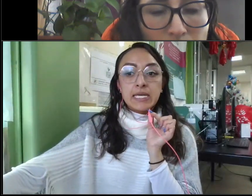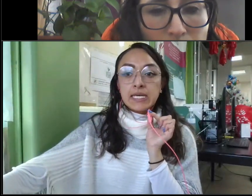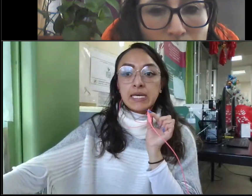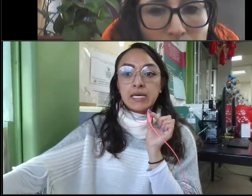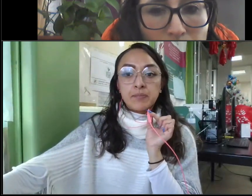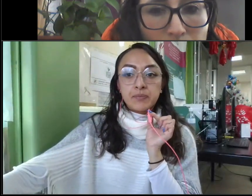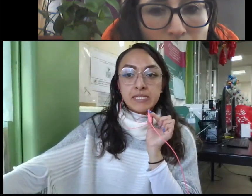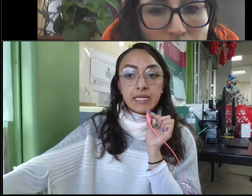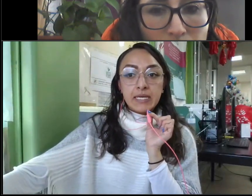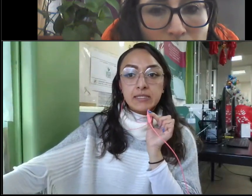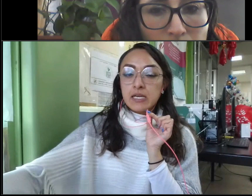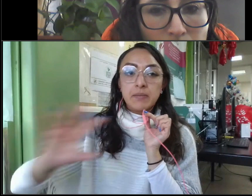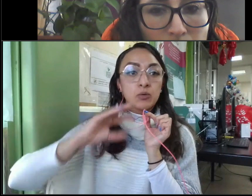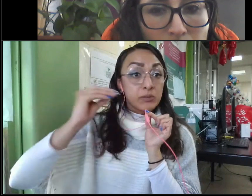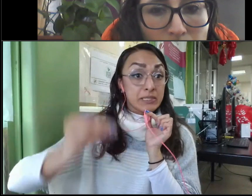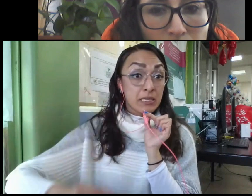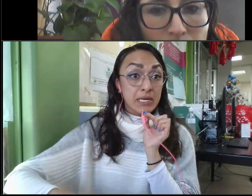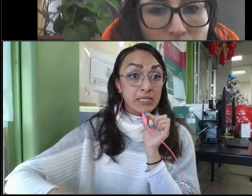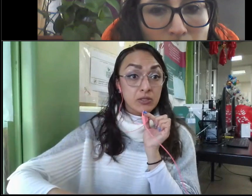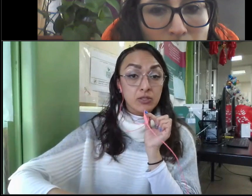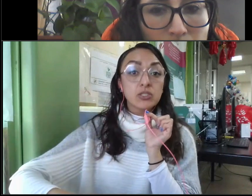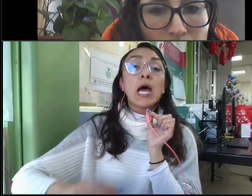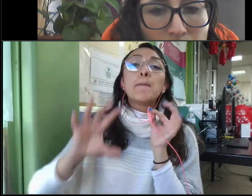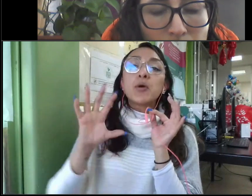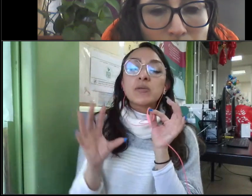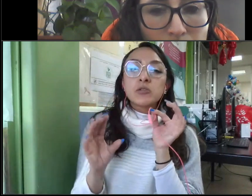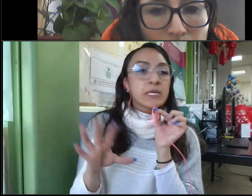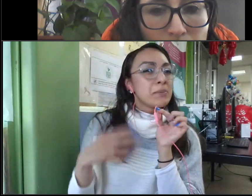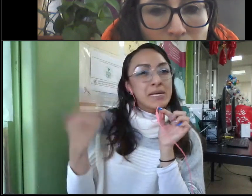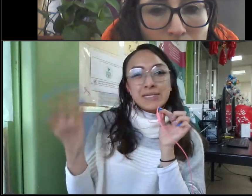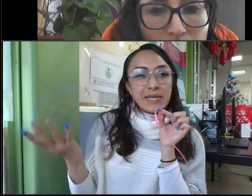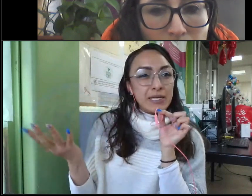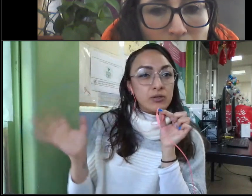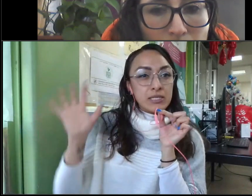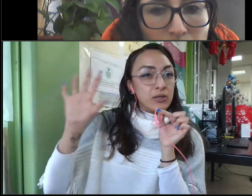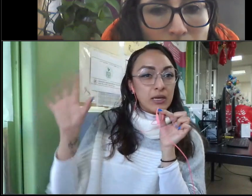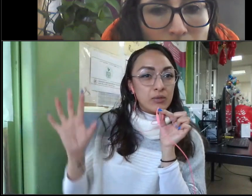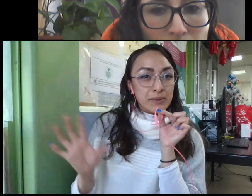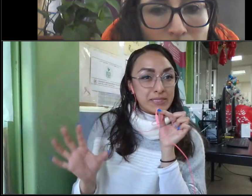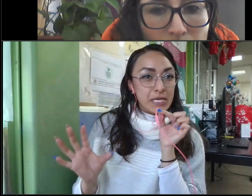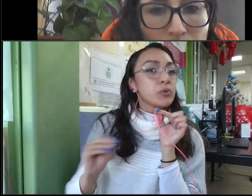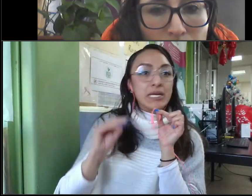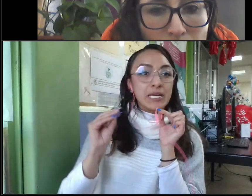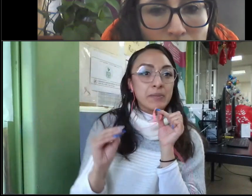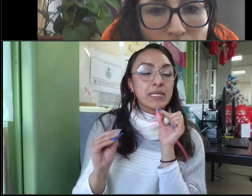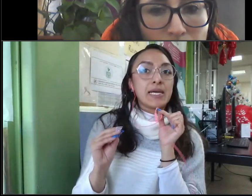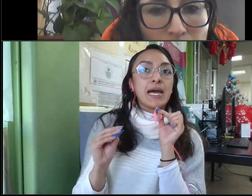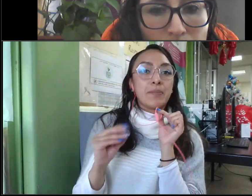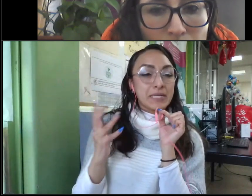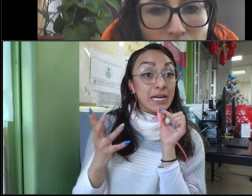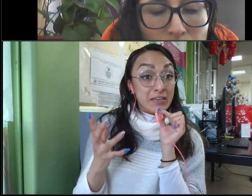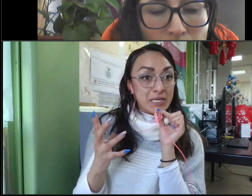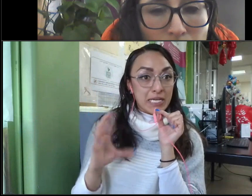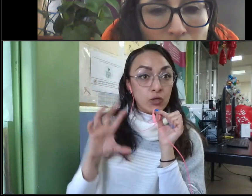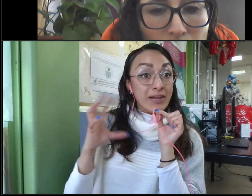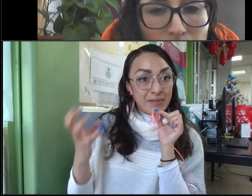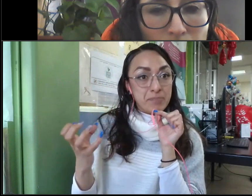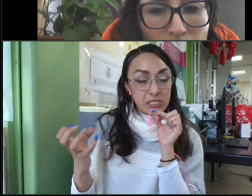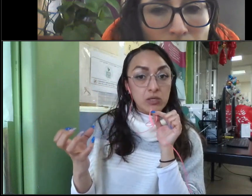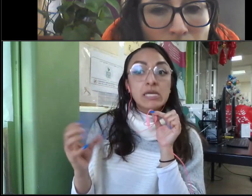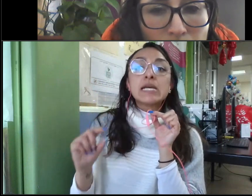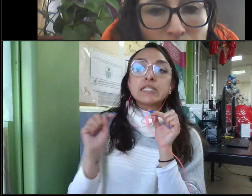en esta serie que se llama Universidad para Sordos, podemos ver más allá del contexto de la universidad, porque realmente a la parte académica